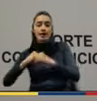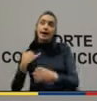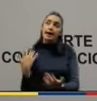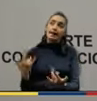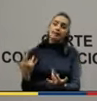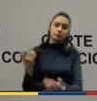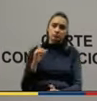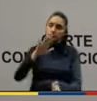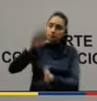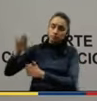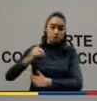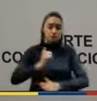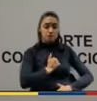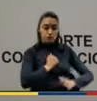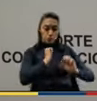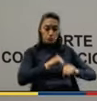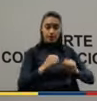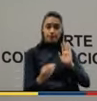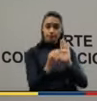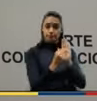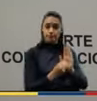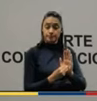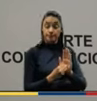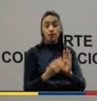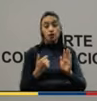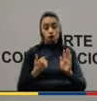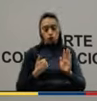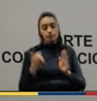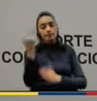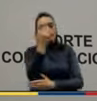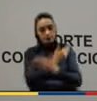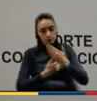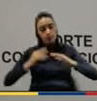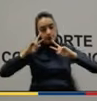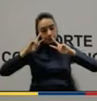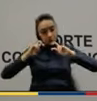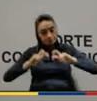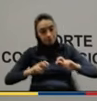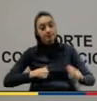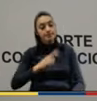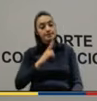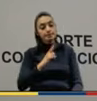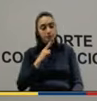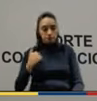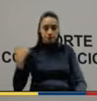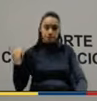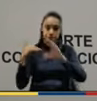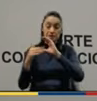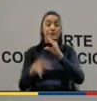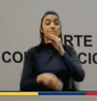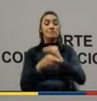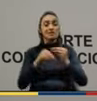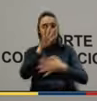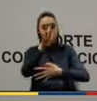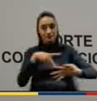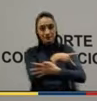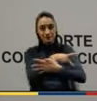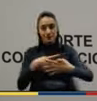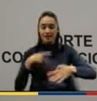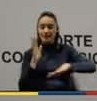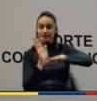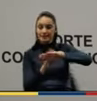cabo. Haremos llegar a esta honorable Corte nuestro estudio, las respuestas al cuestionario y una matriz que demuestra que las disposiciones del Acuerdo de Escazú